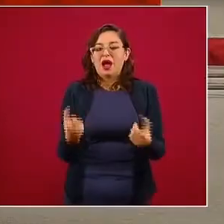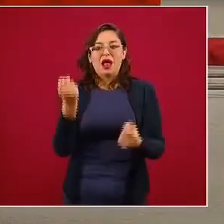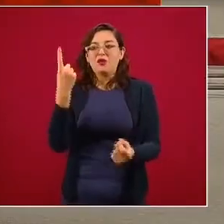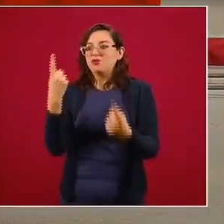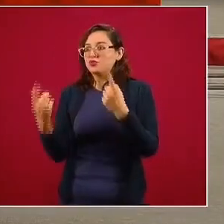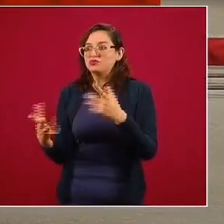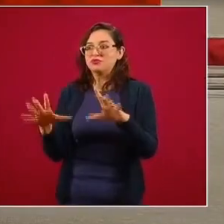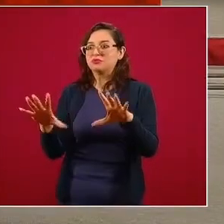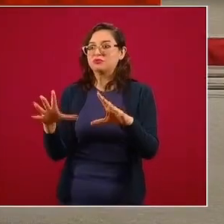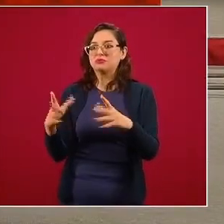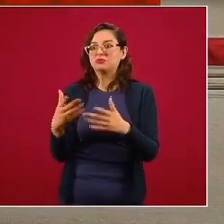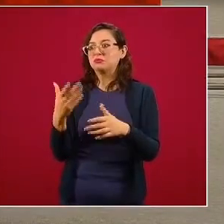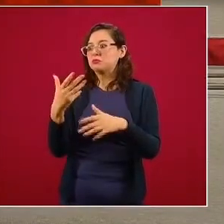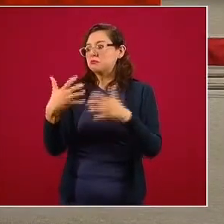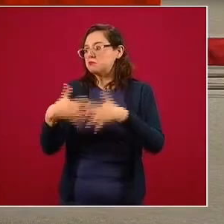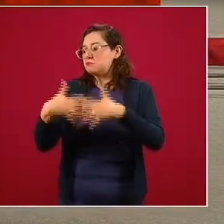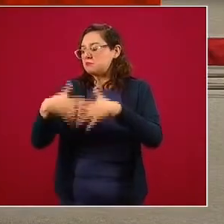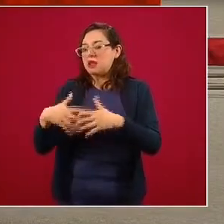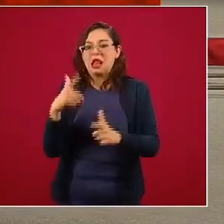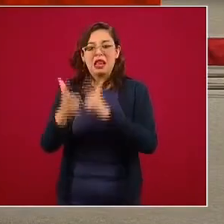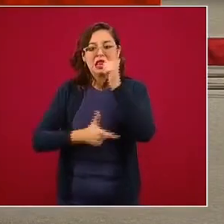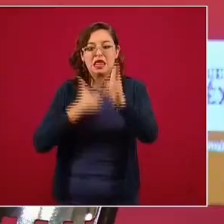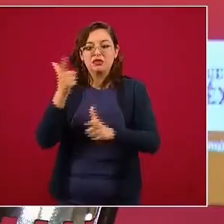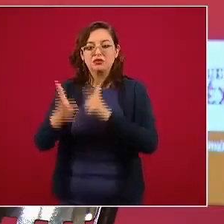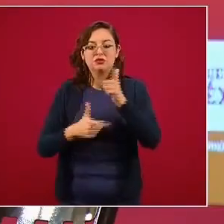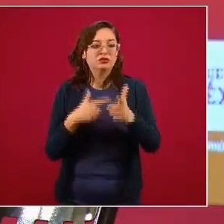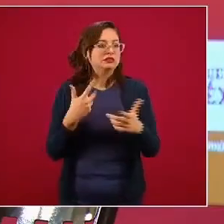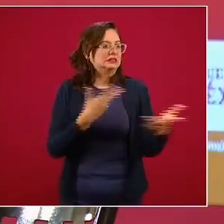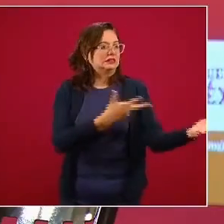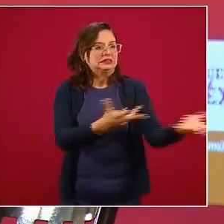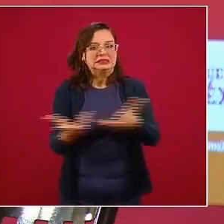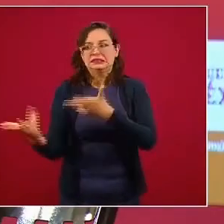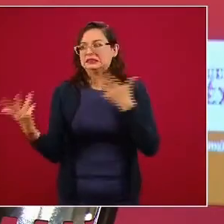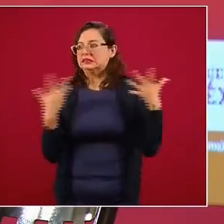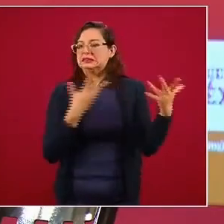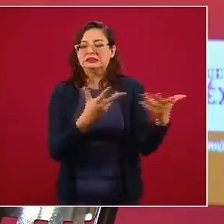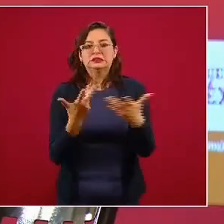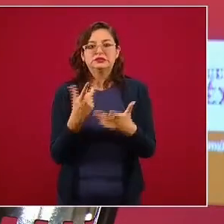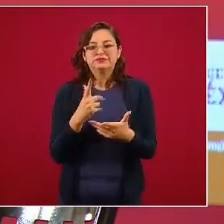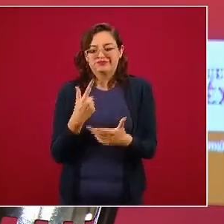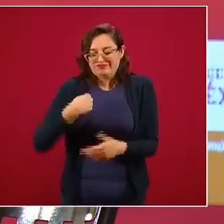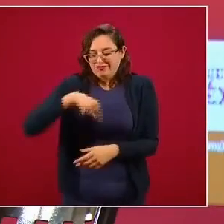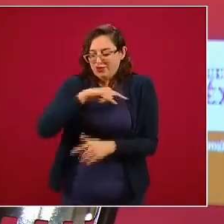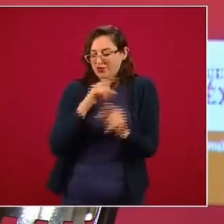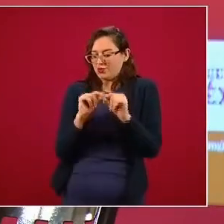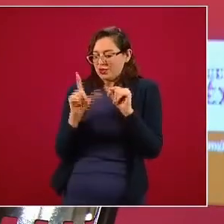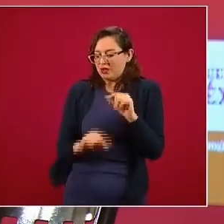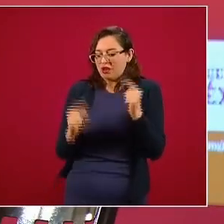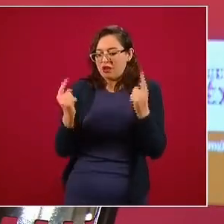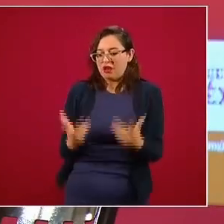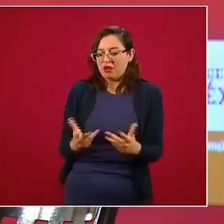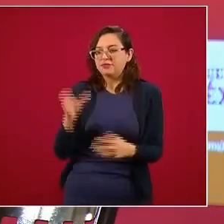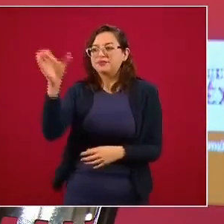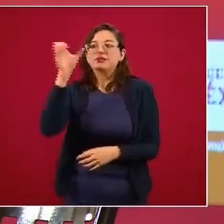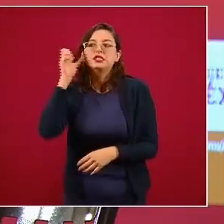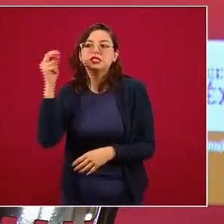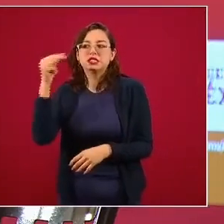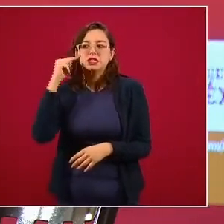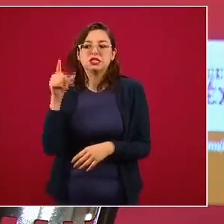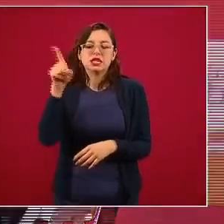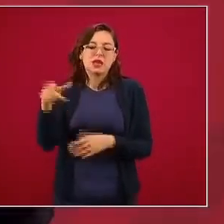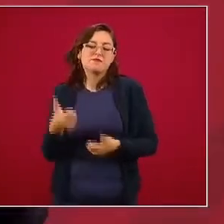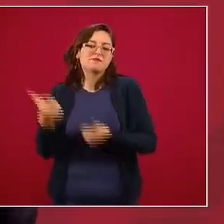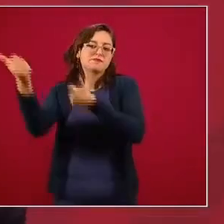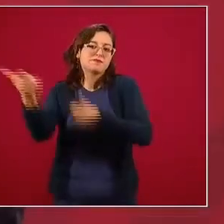necesitaba. Y eso lo subsanamos con el puente aéreo de todos estos vuelos que se han hecho a China y hemos tenido